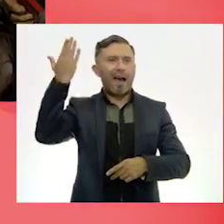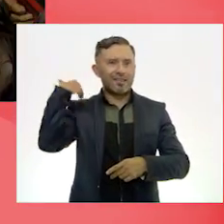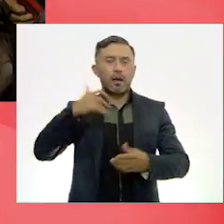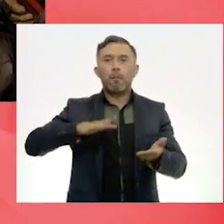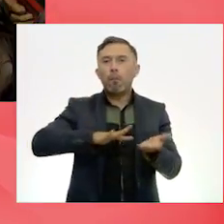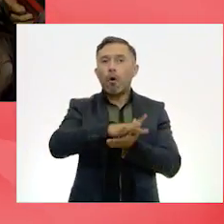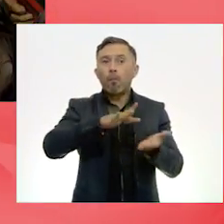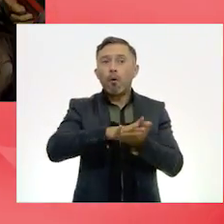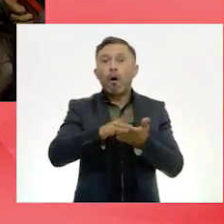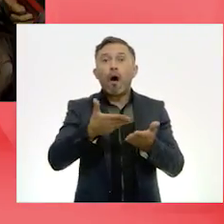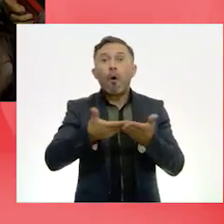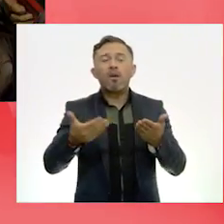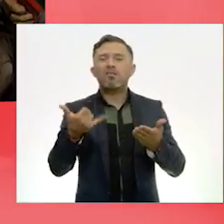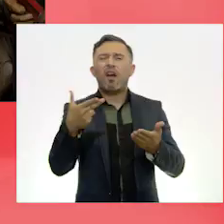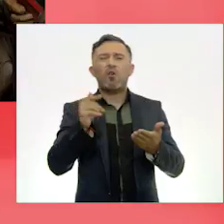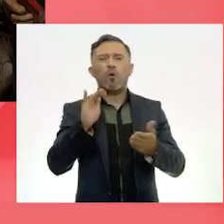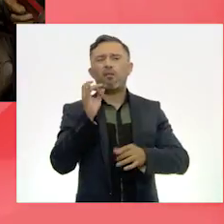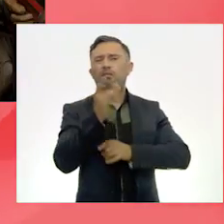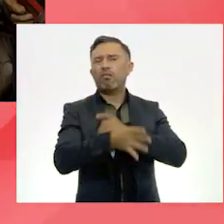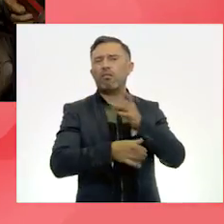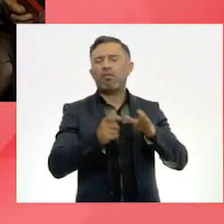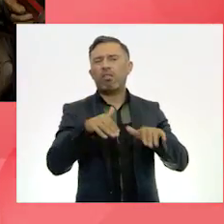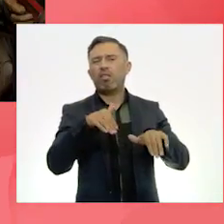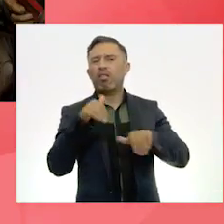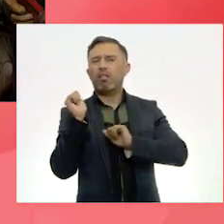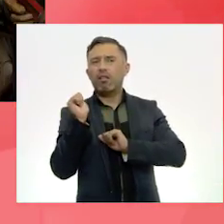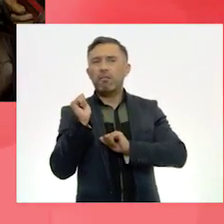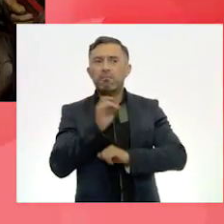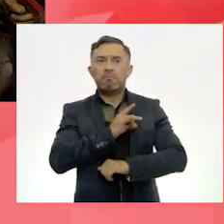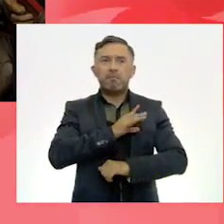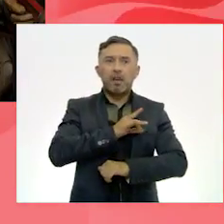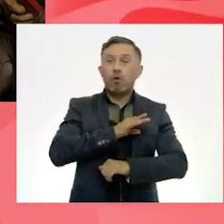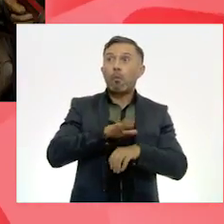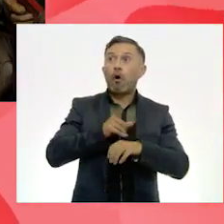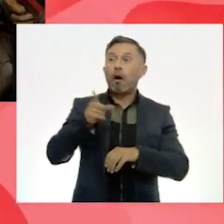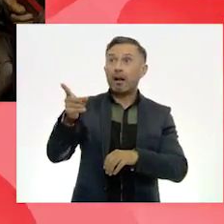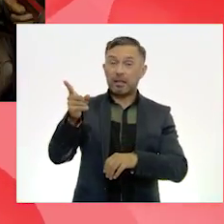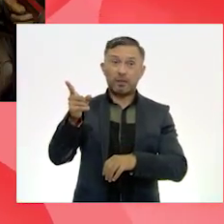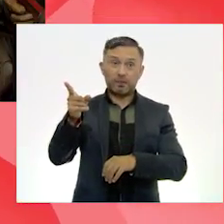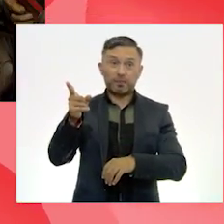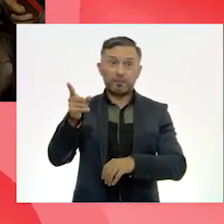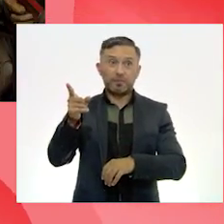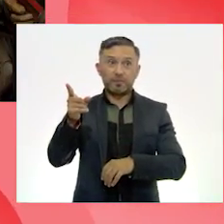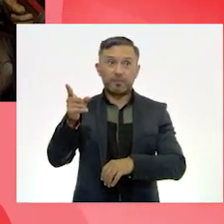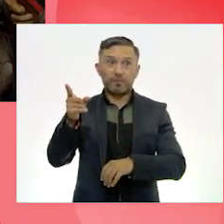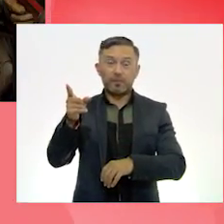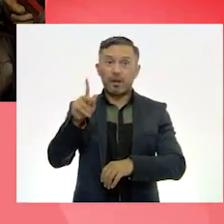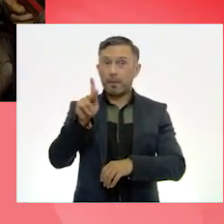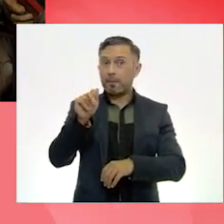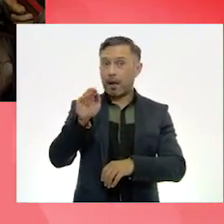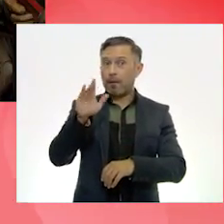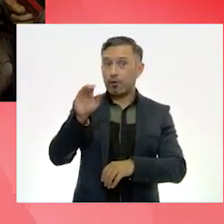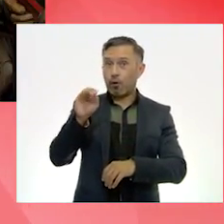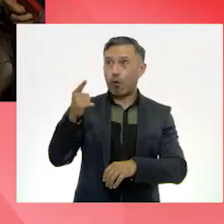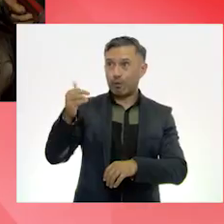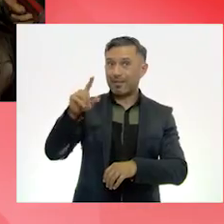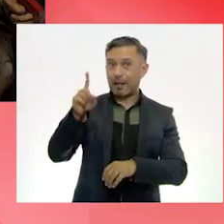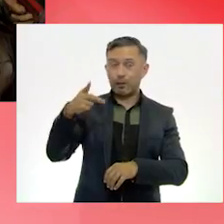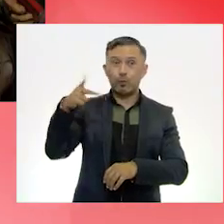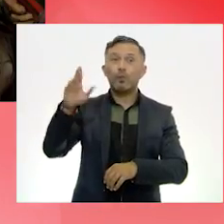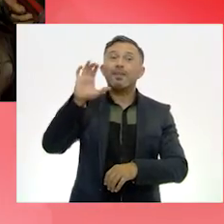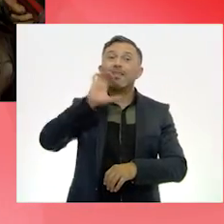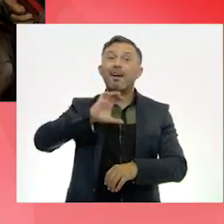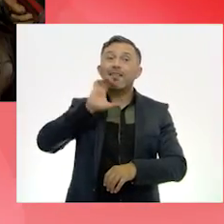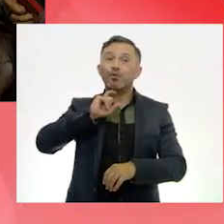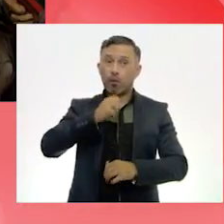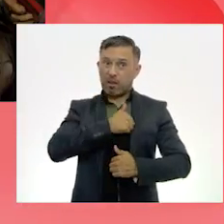antes, tienen miedo porque el ejército de ocupación de Pablo González, el ejército carracista de